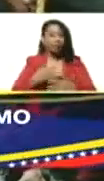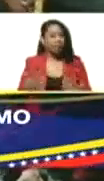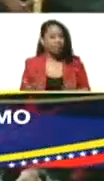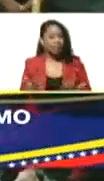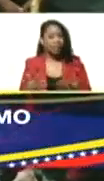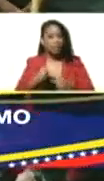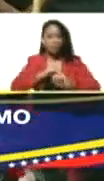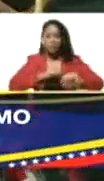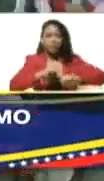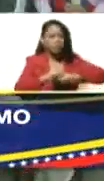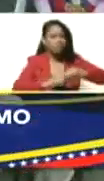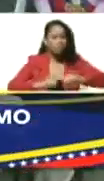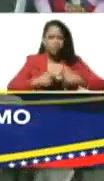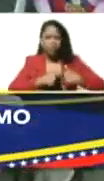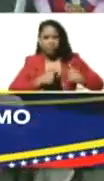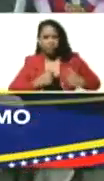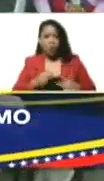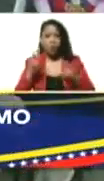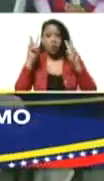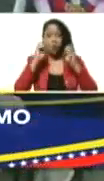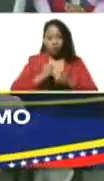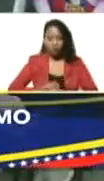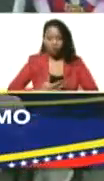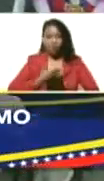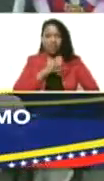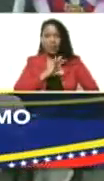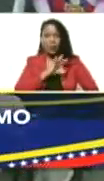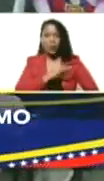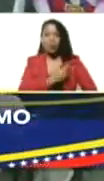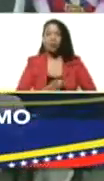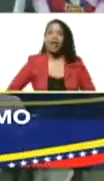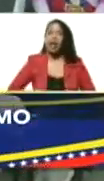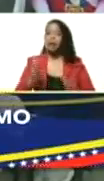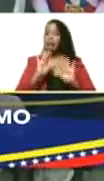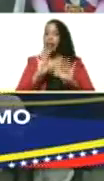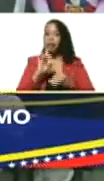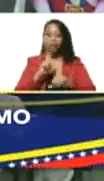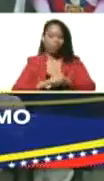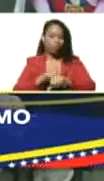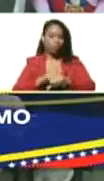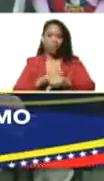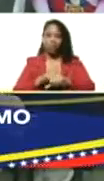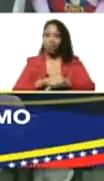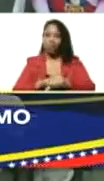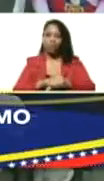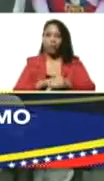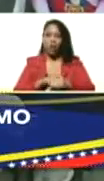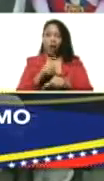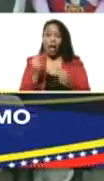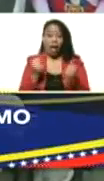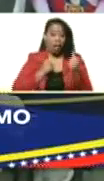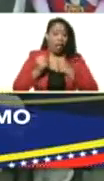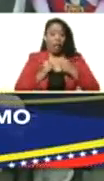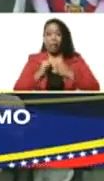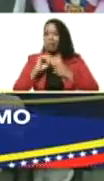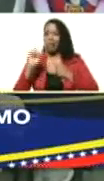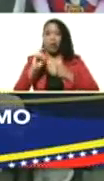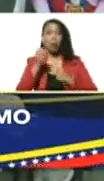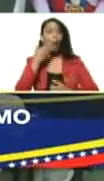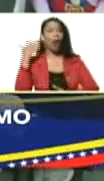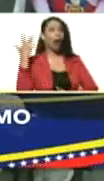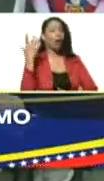ha movido es un nuevo renacer, señor presidente, que ya no hay tiempo. Ya no hay tiempo de egoísmo, ya no hay tiempo de vanidad, ya no